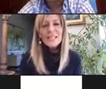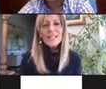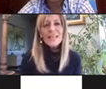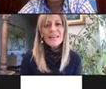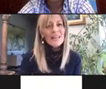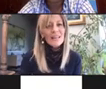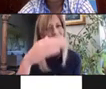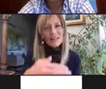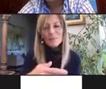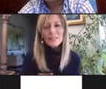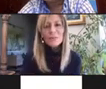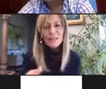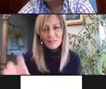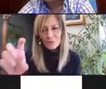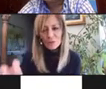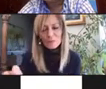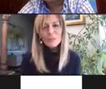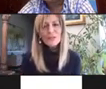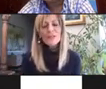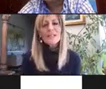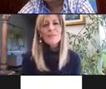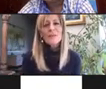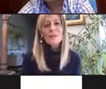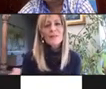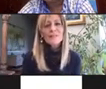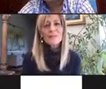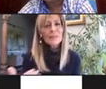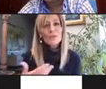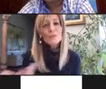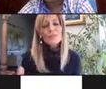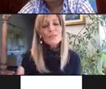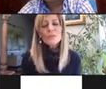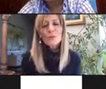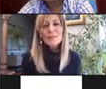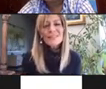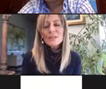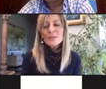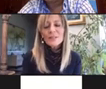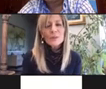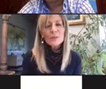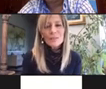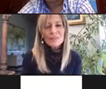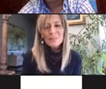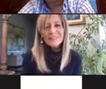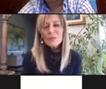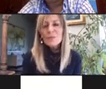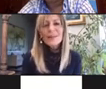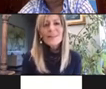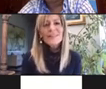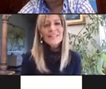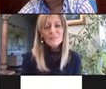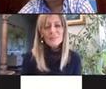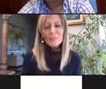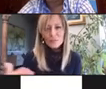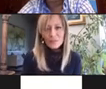está la película, de hecho se los vamos a poner en el chat también para darle seguimiento. Es un documental de 50 minutos que es espectacular y también puede ser una